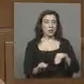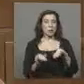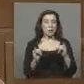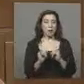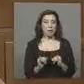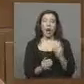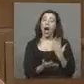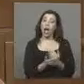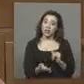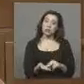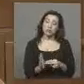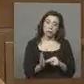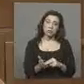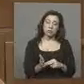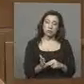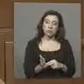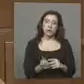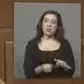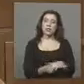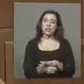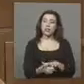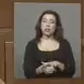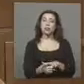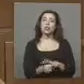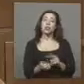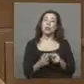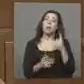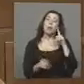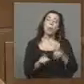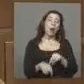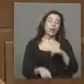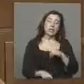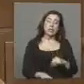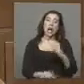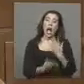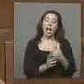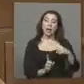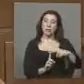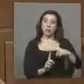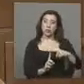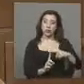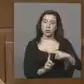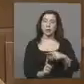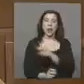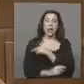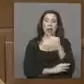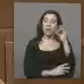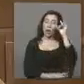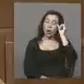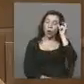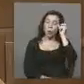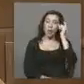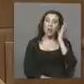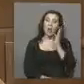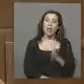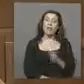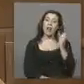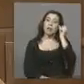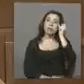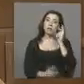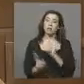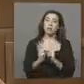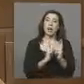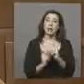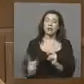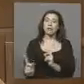tenido sinsabores, han tenido situaciones, pero se han mantenido. Hay titularidad para que el empleador entienda que se tiene que entender con